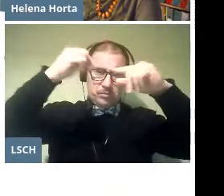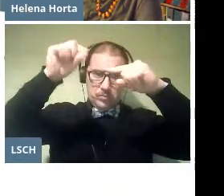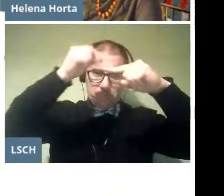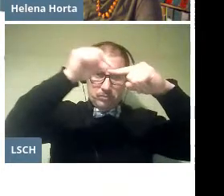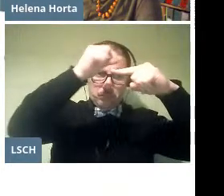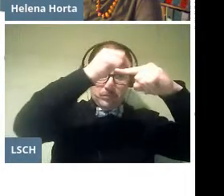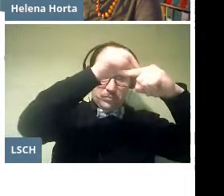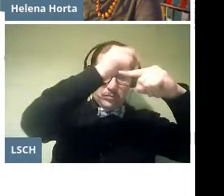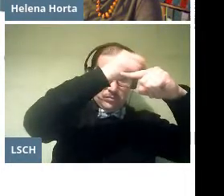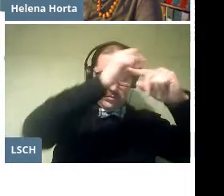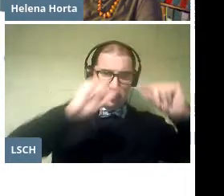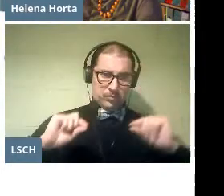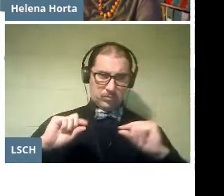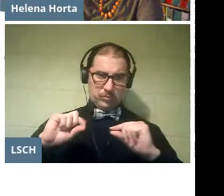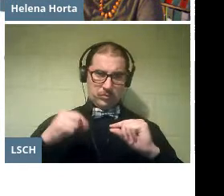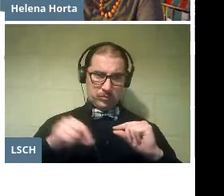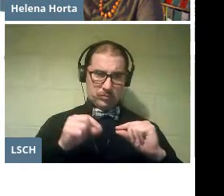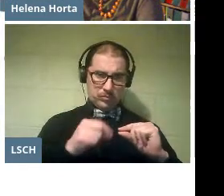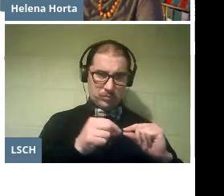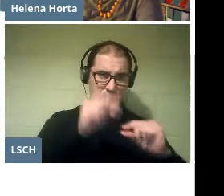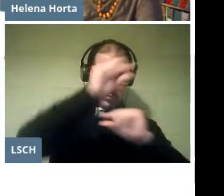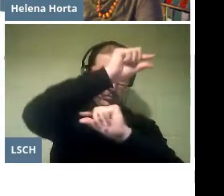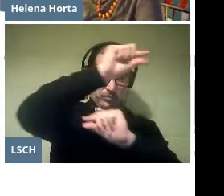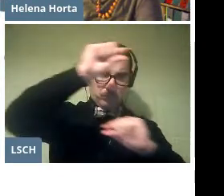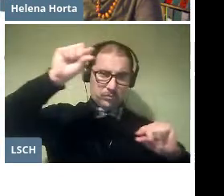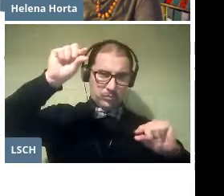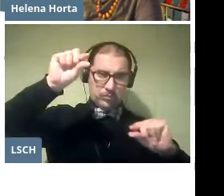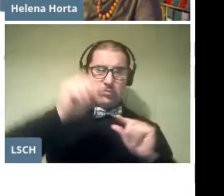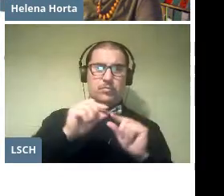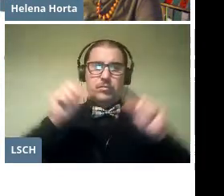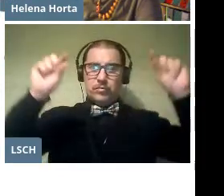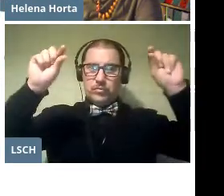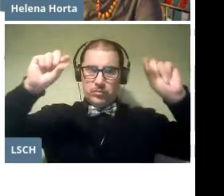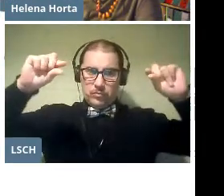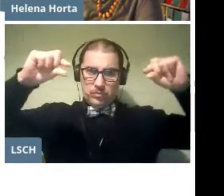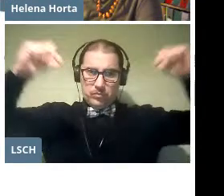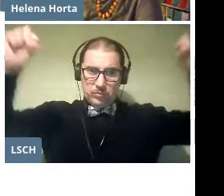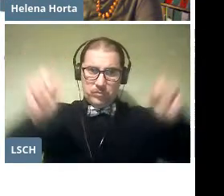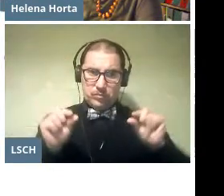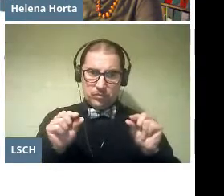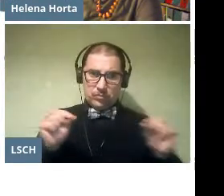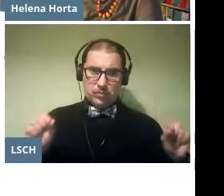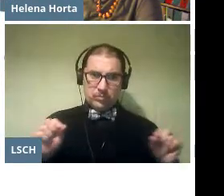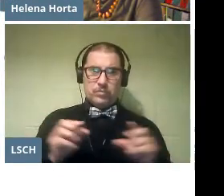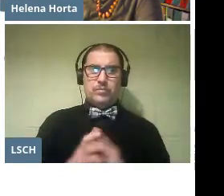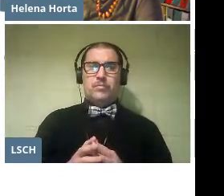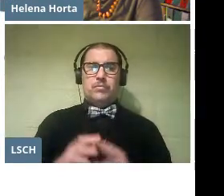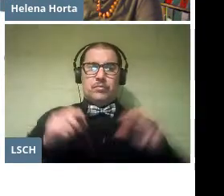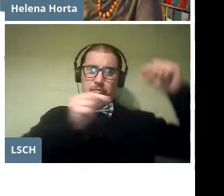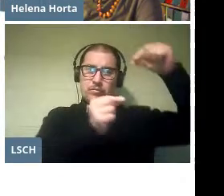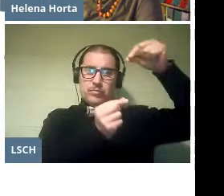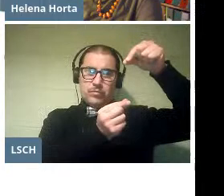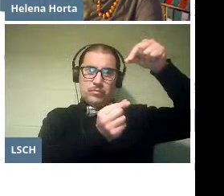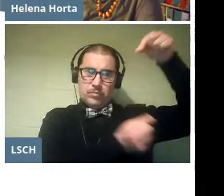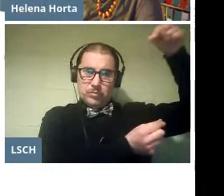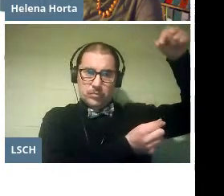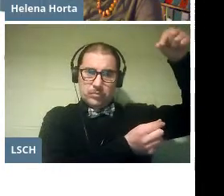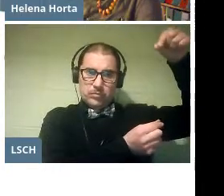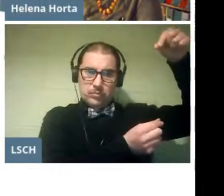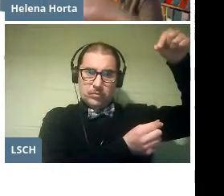inferior especial que termina en las esquinas en asas, y esas asas servían